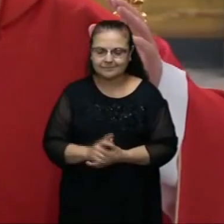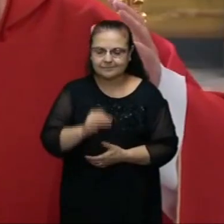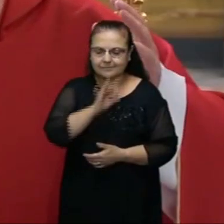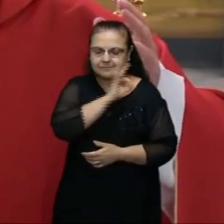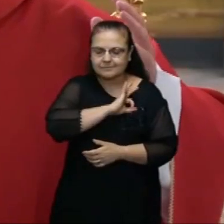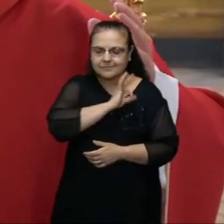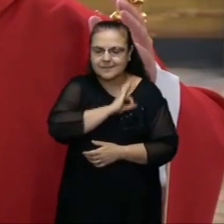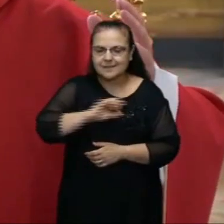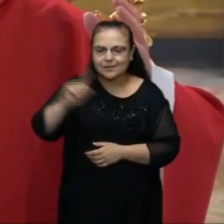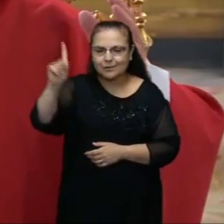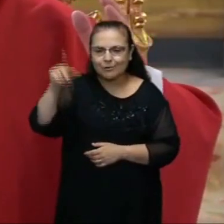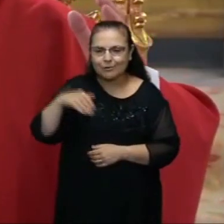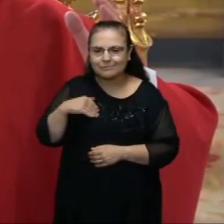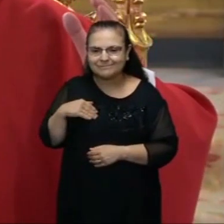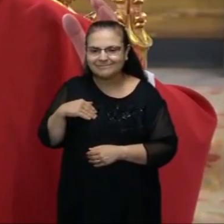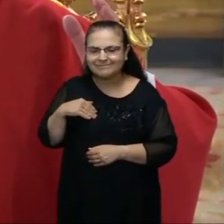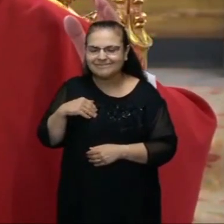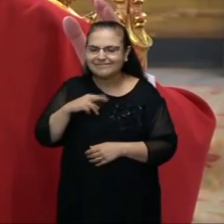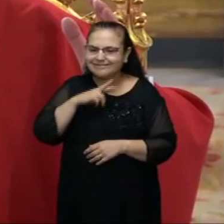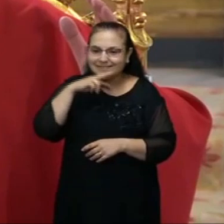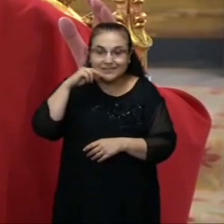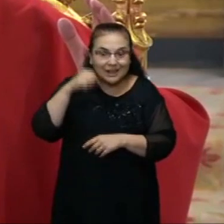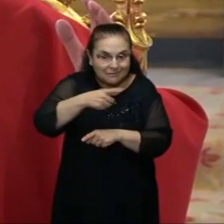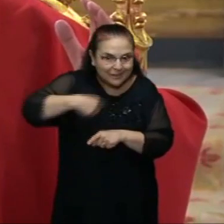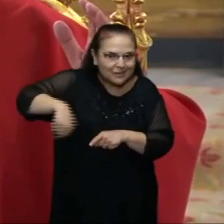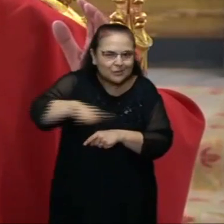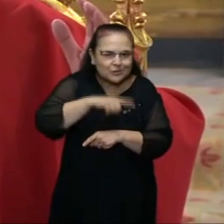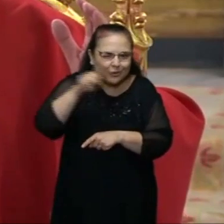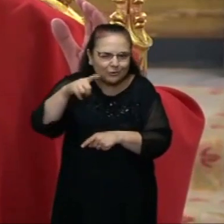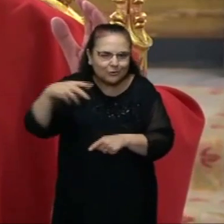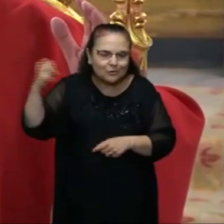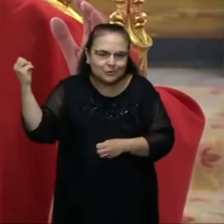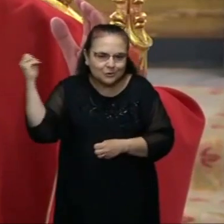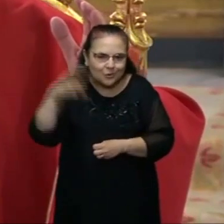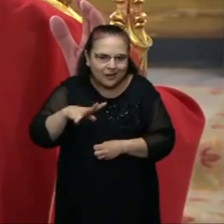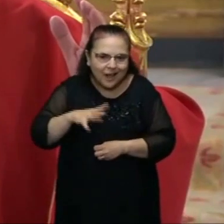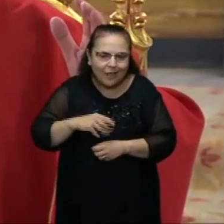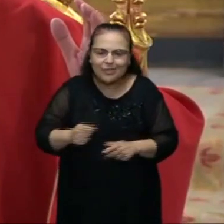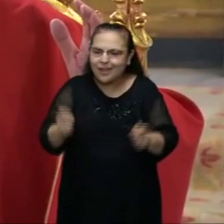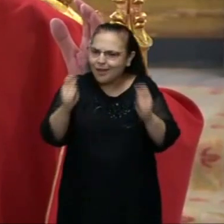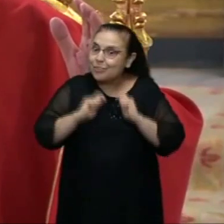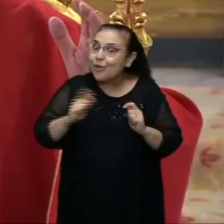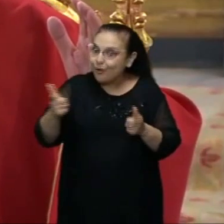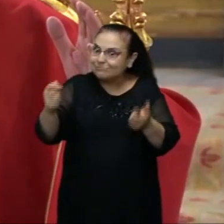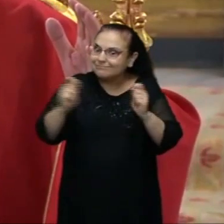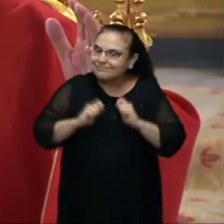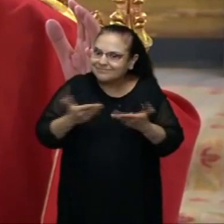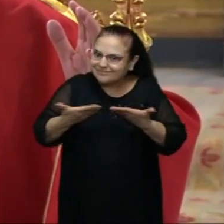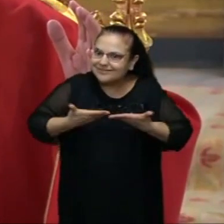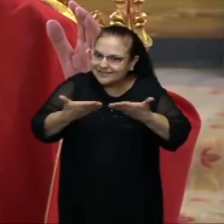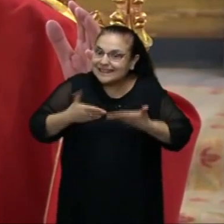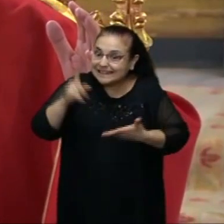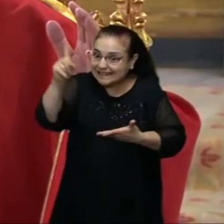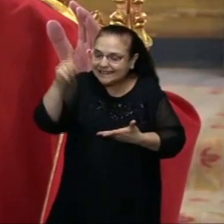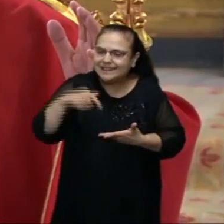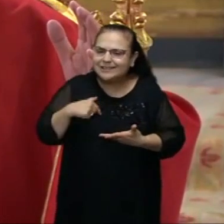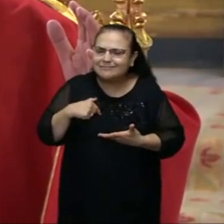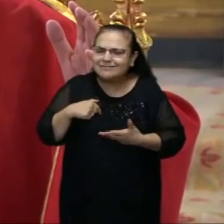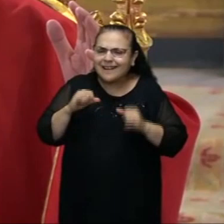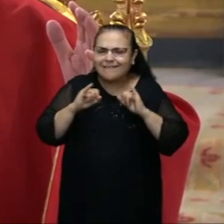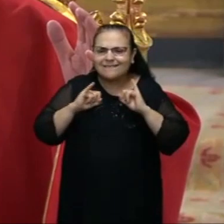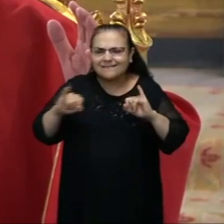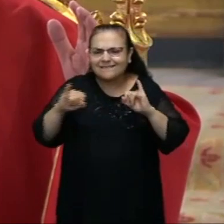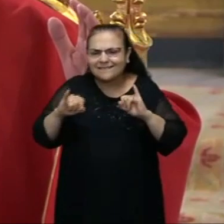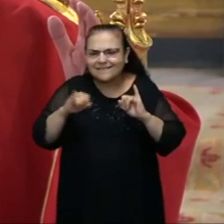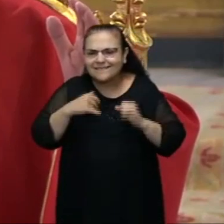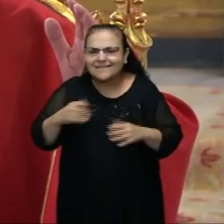Señor, conserva en nosotros tu gracia y el don que hemos recibido de ti en la conmemoración